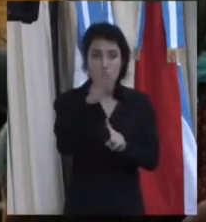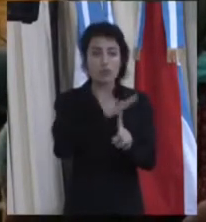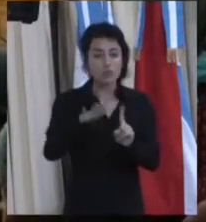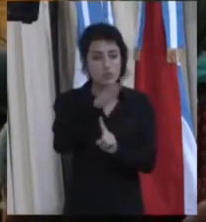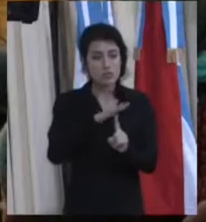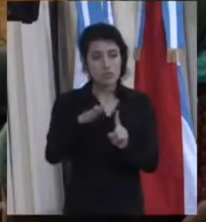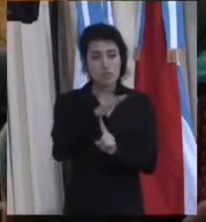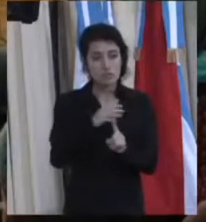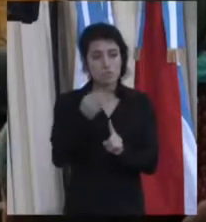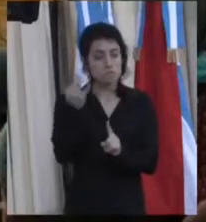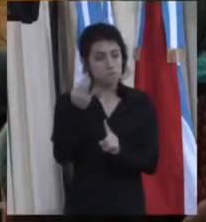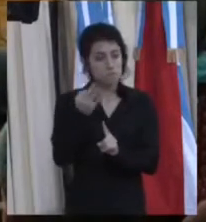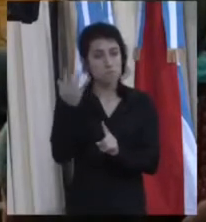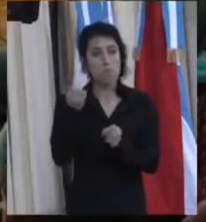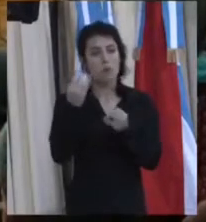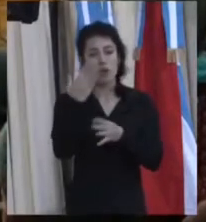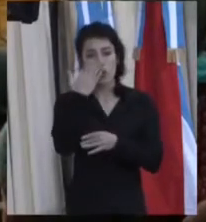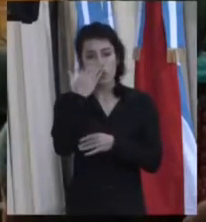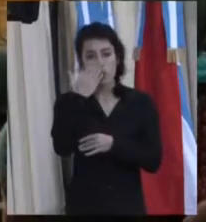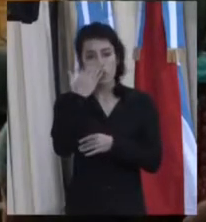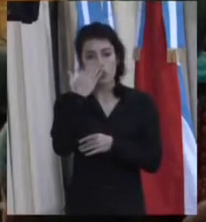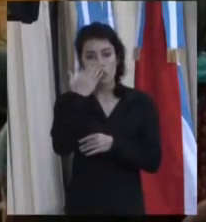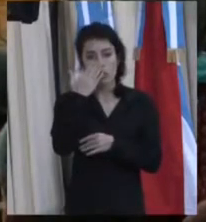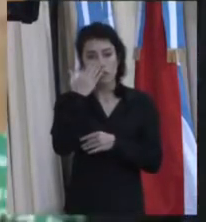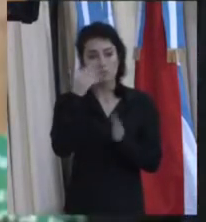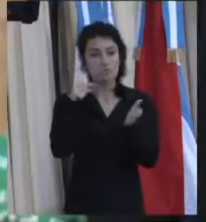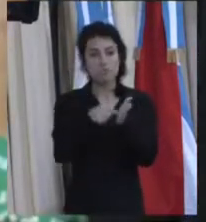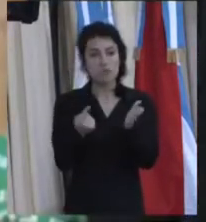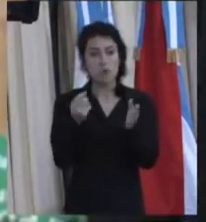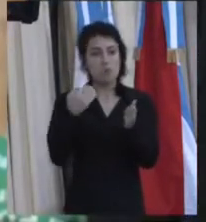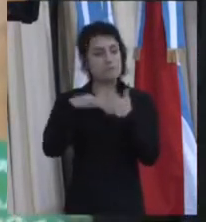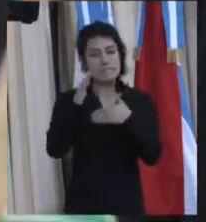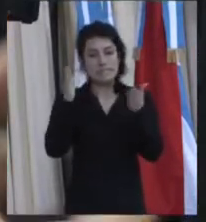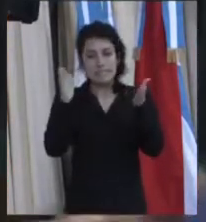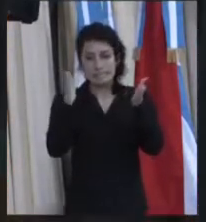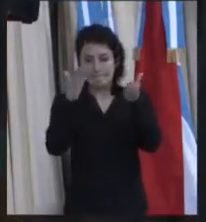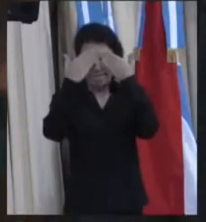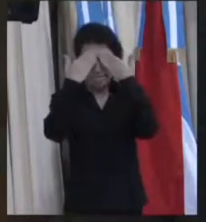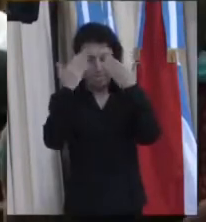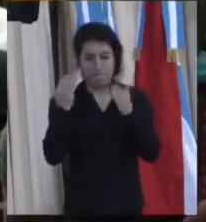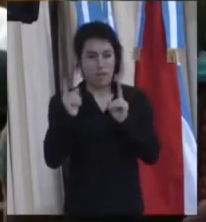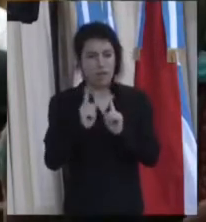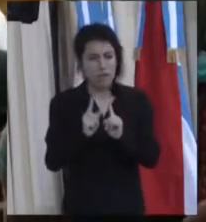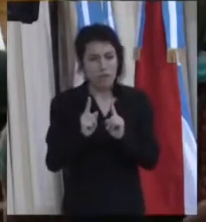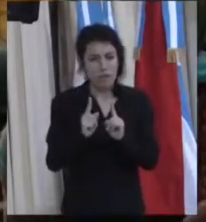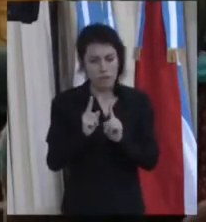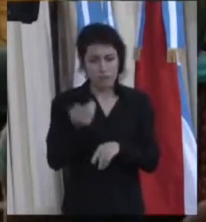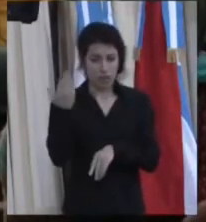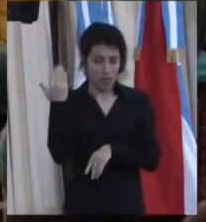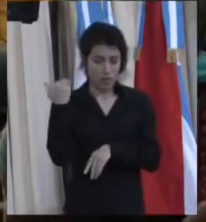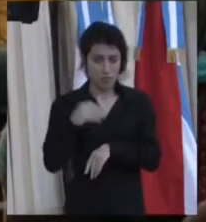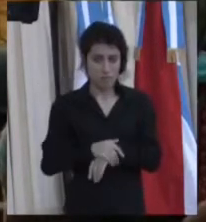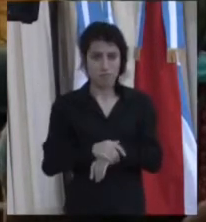contexto muy propicio, porque Córdoba era la ciudad tal vez más conservadora de Argentina de aquel entonces, donde había